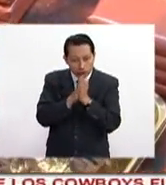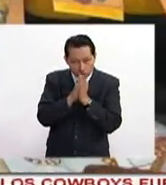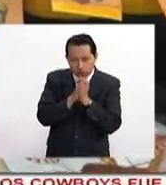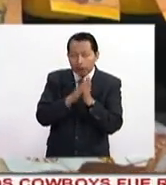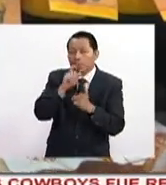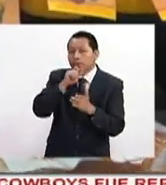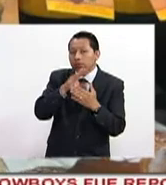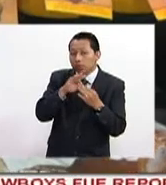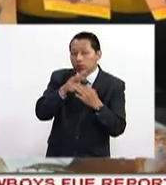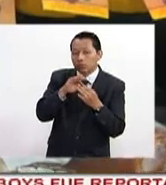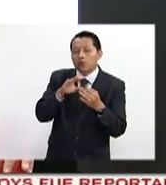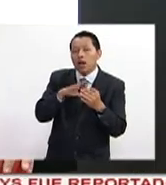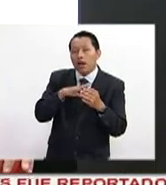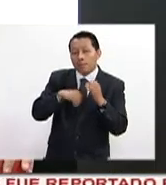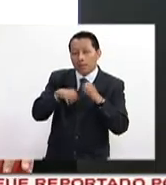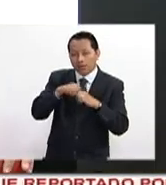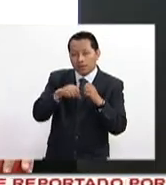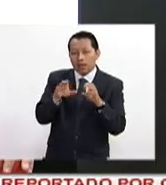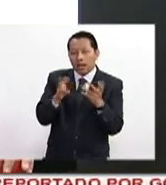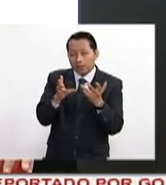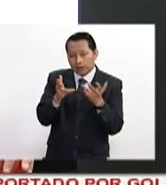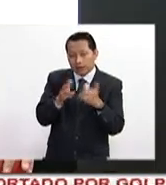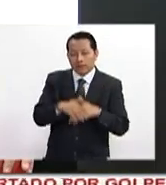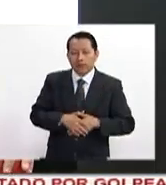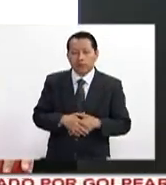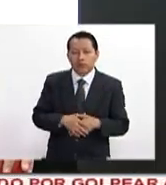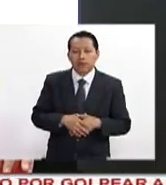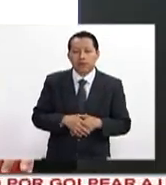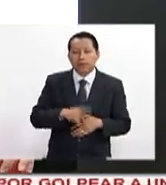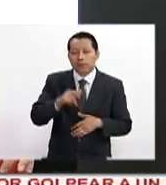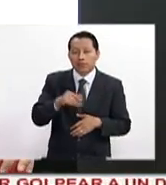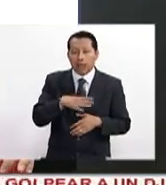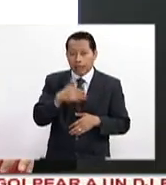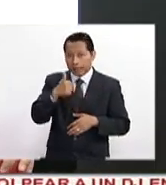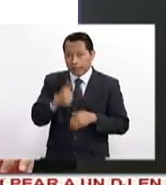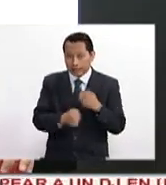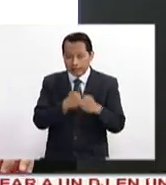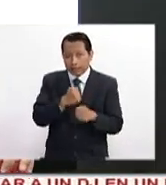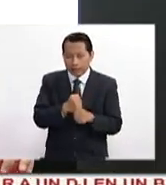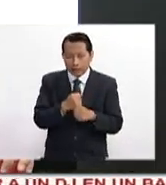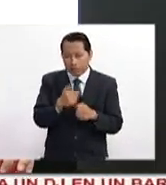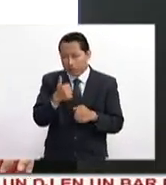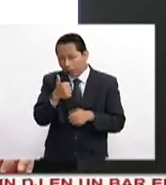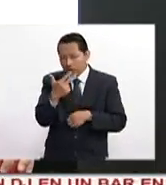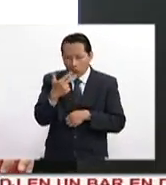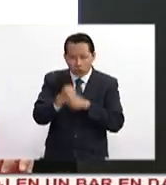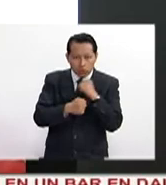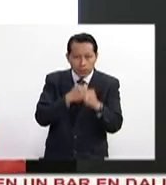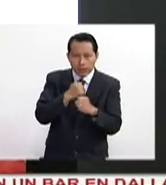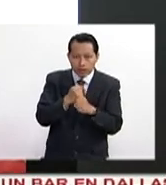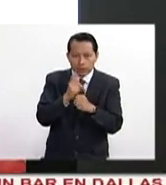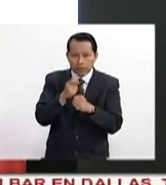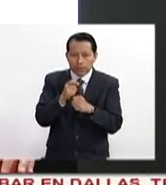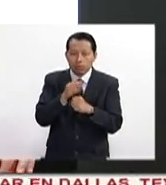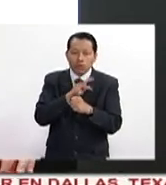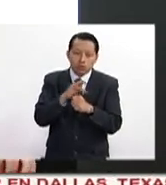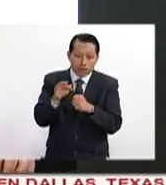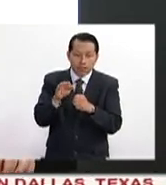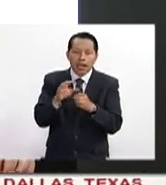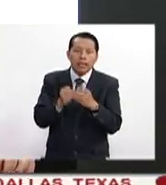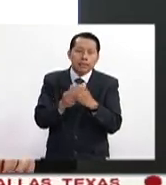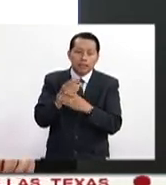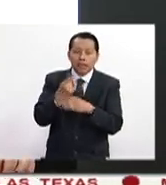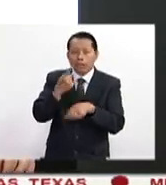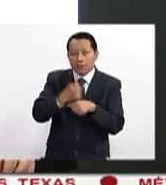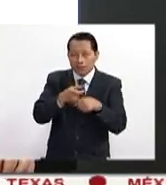Walter, nos habló de esta empresa de chocolates. Después de 8 años, logramos sacar la